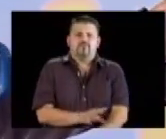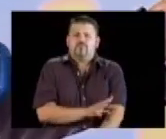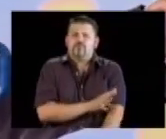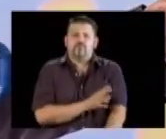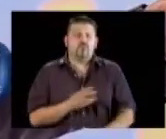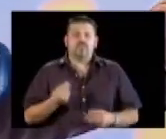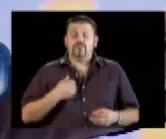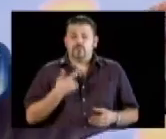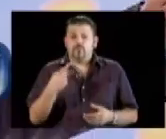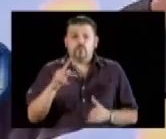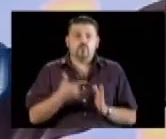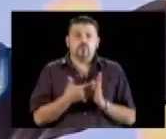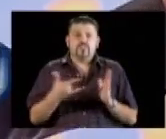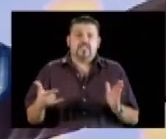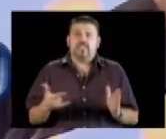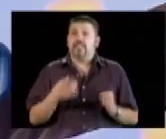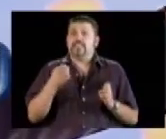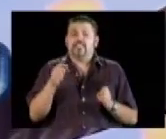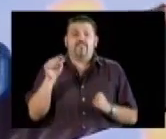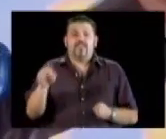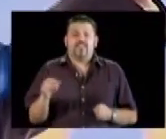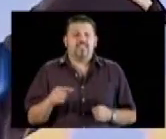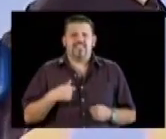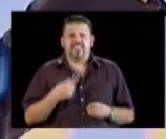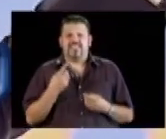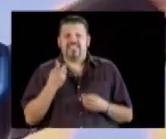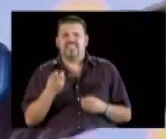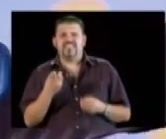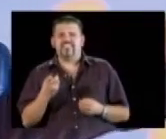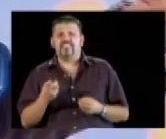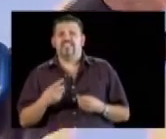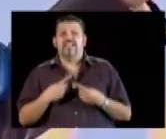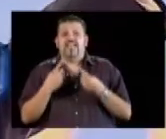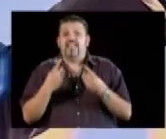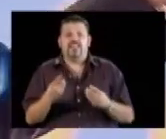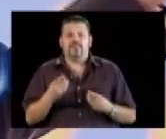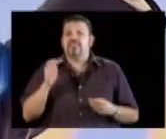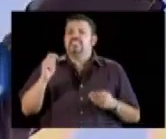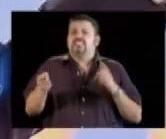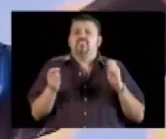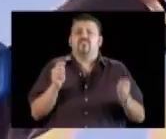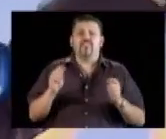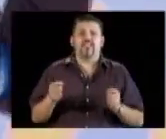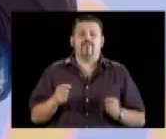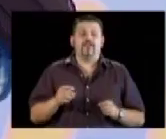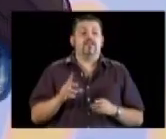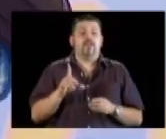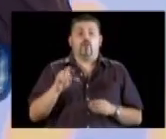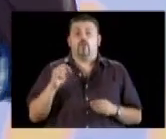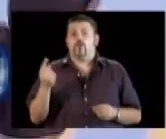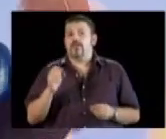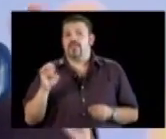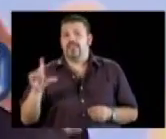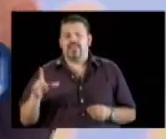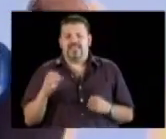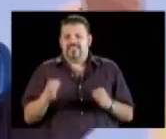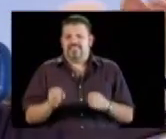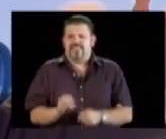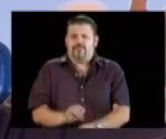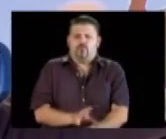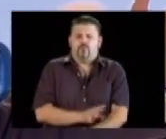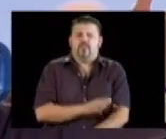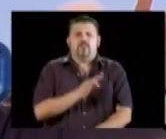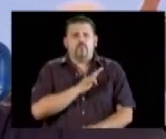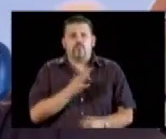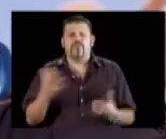paseo por allá. Totalmente. Y lo que me puso en el mensaje, lo que significaba, lo que él estaba emocionado de poder